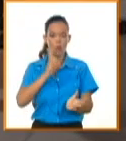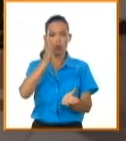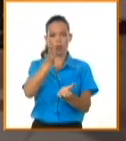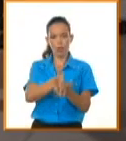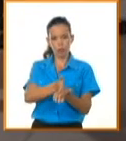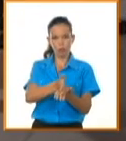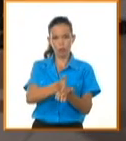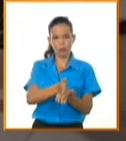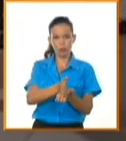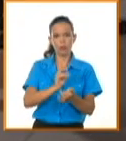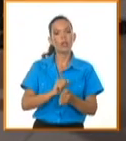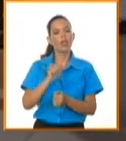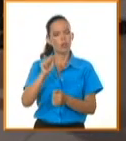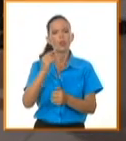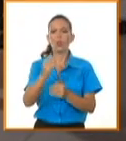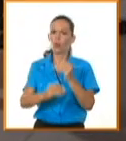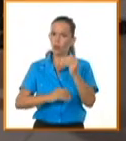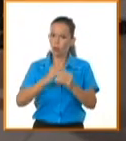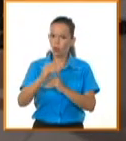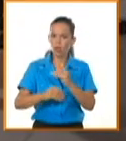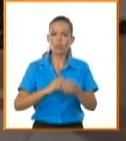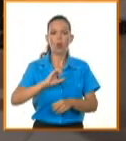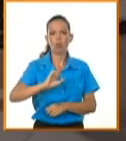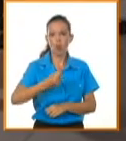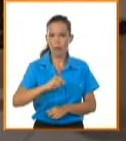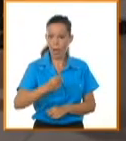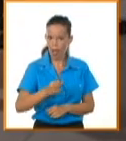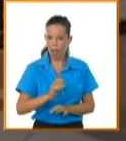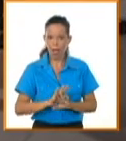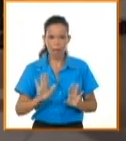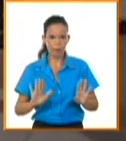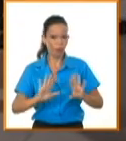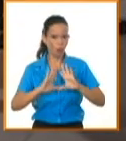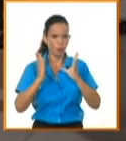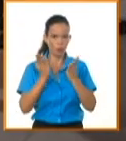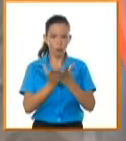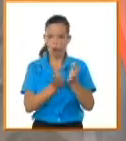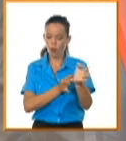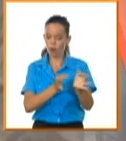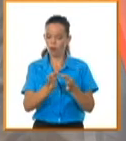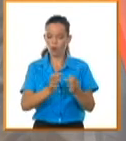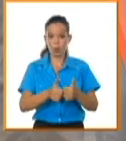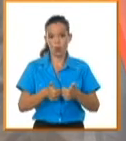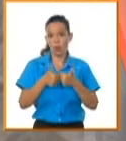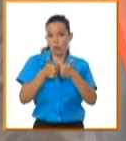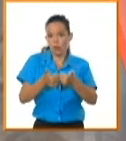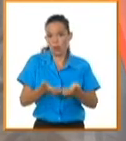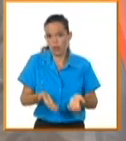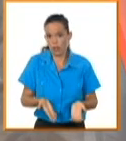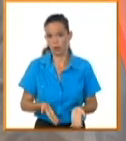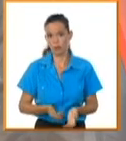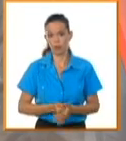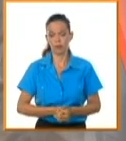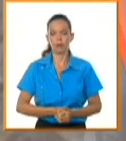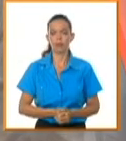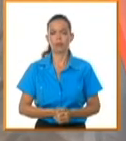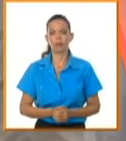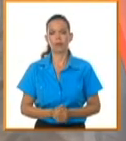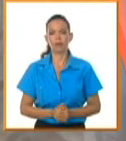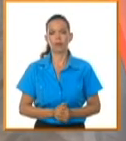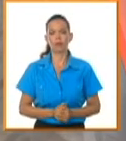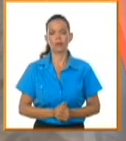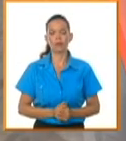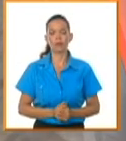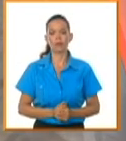incluso automatizado con conciliaciones tanto de los que prestan este servicio Como los cobradores e incluso en un momento